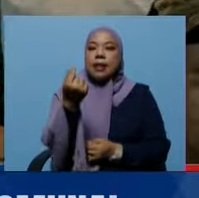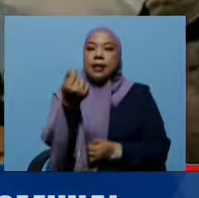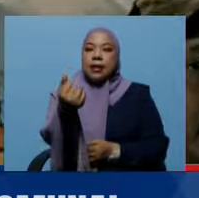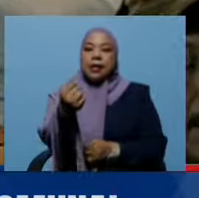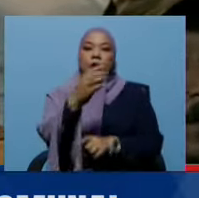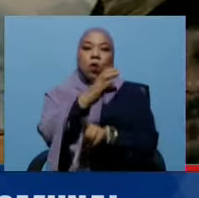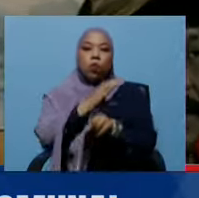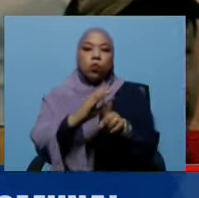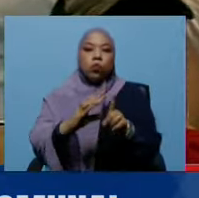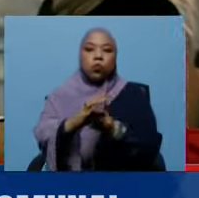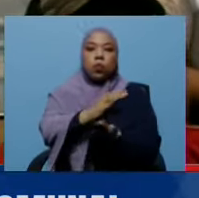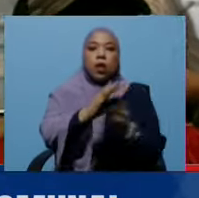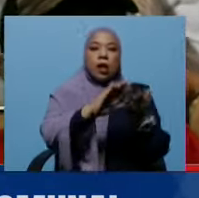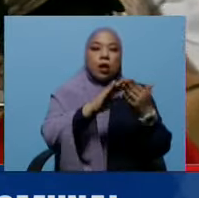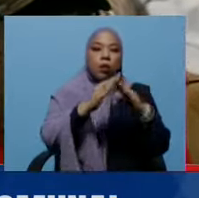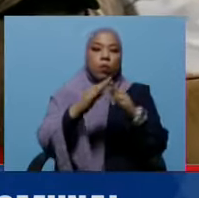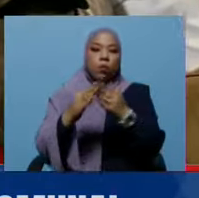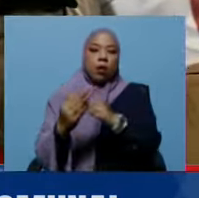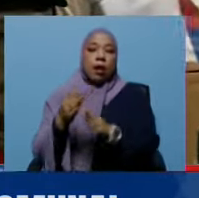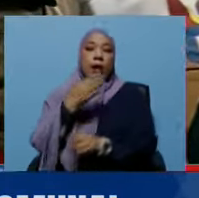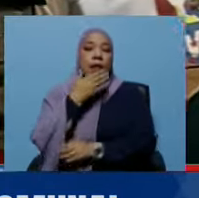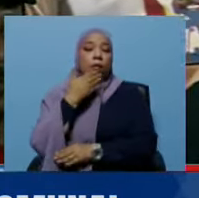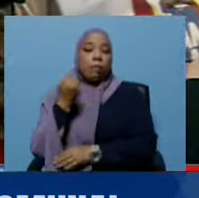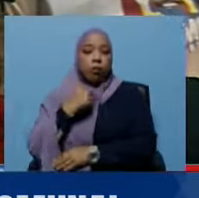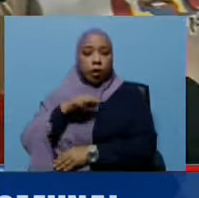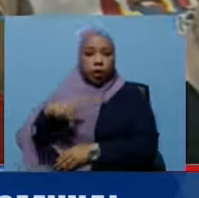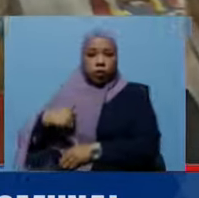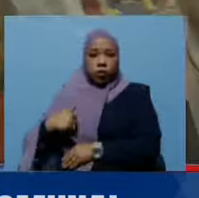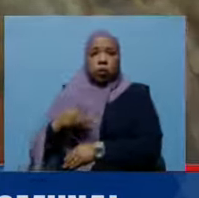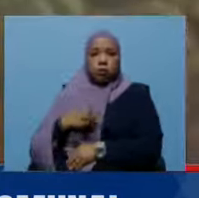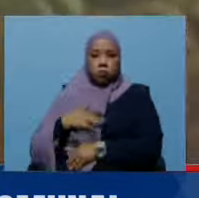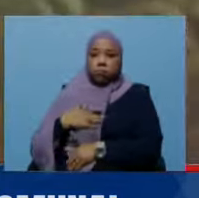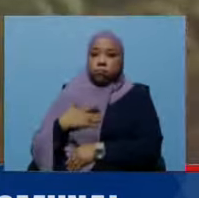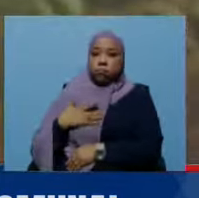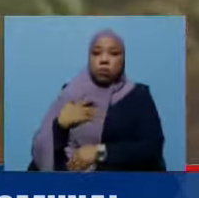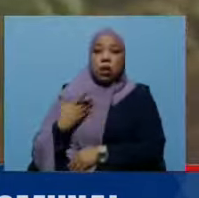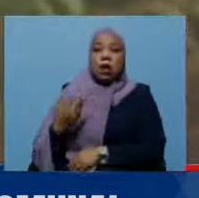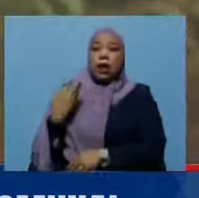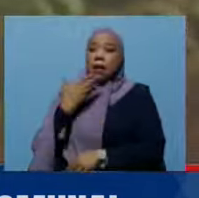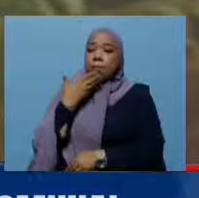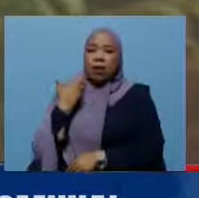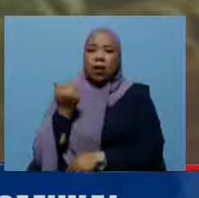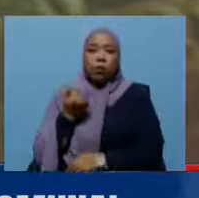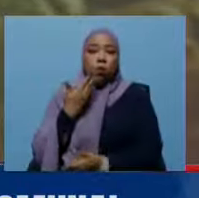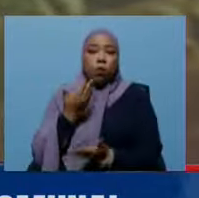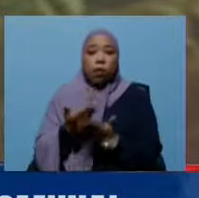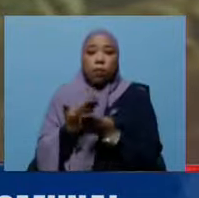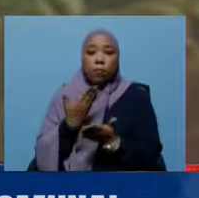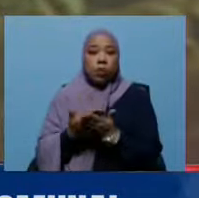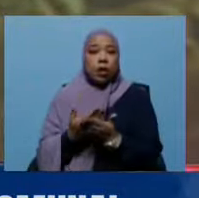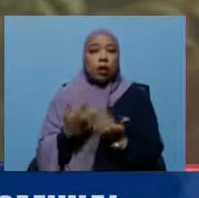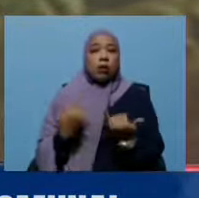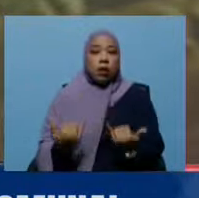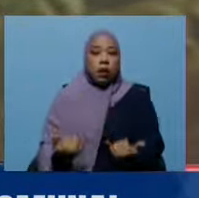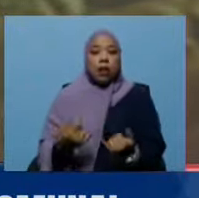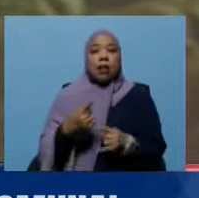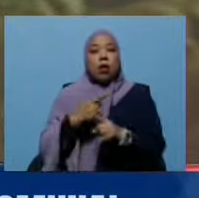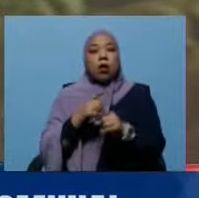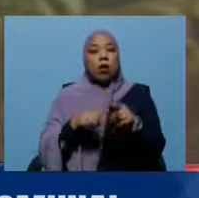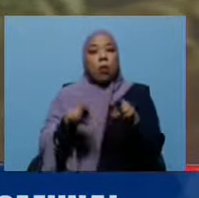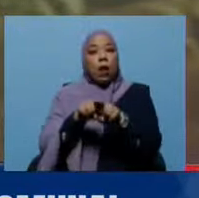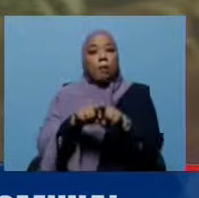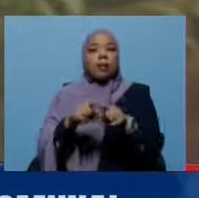cultura es lo mejor que podemos hacer. En segundo lugar, paralelo, apoyar